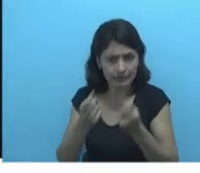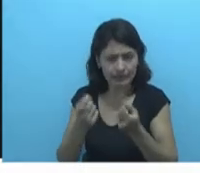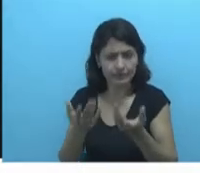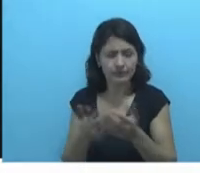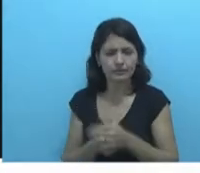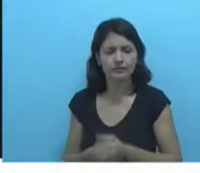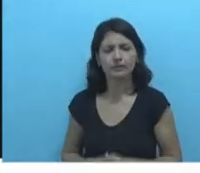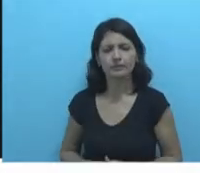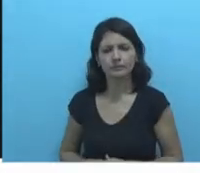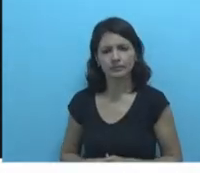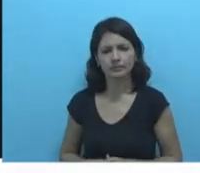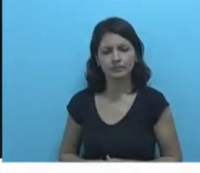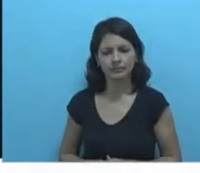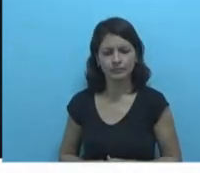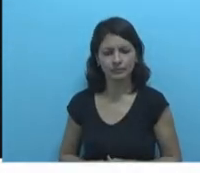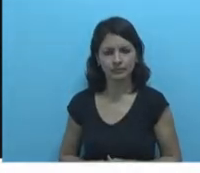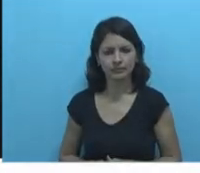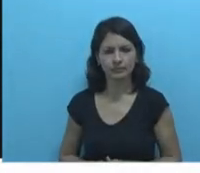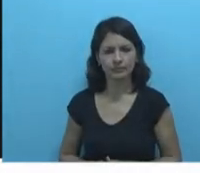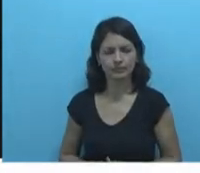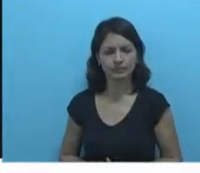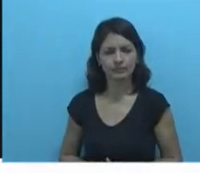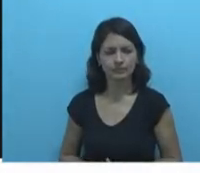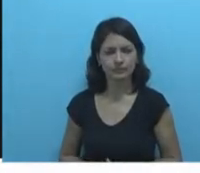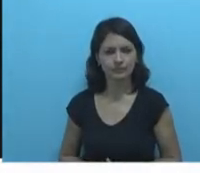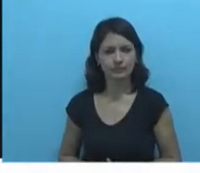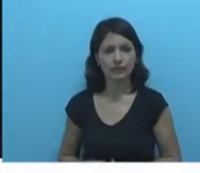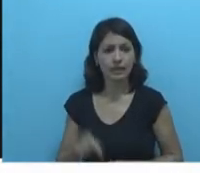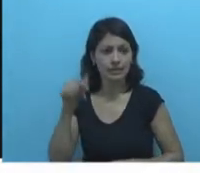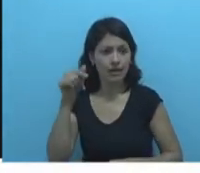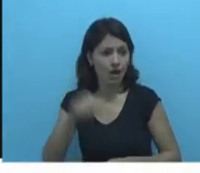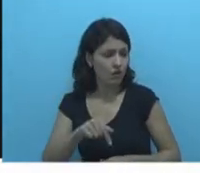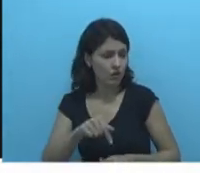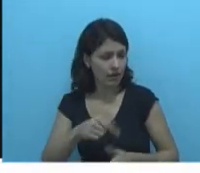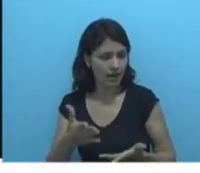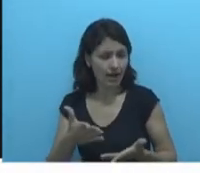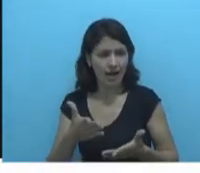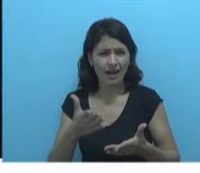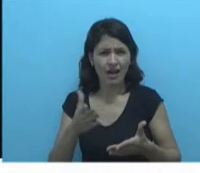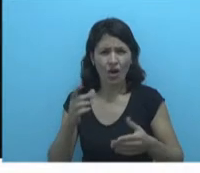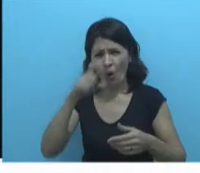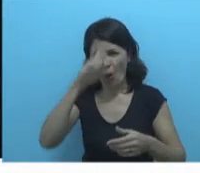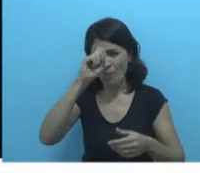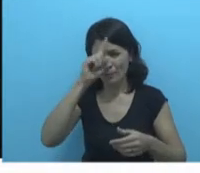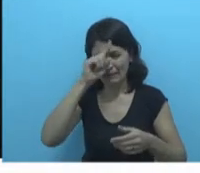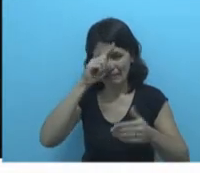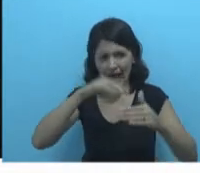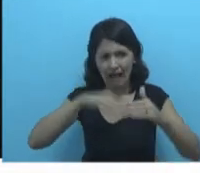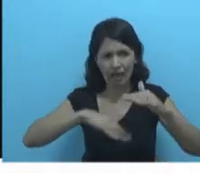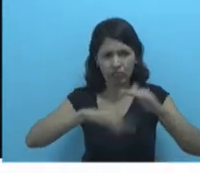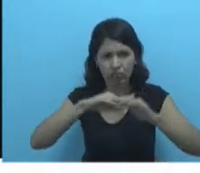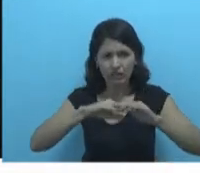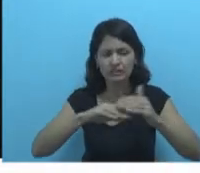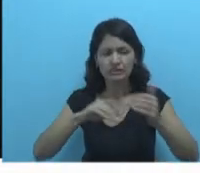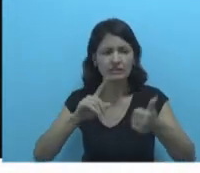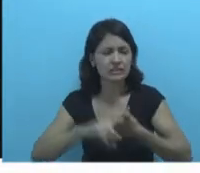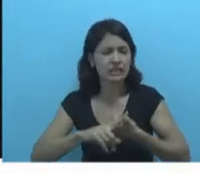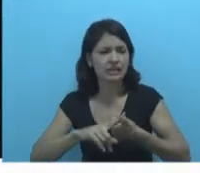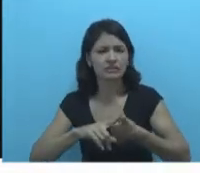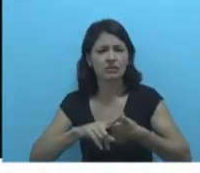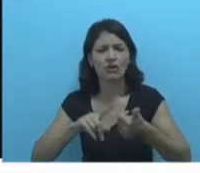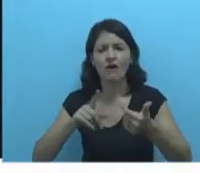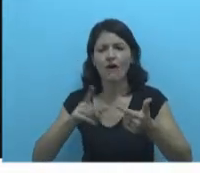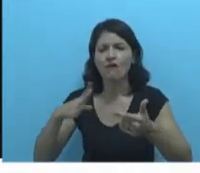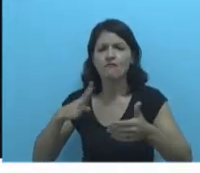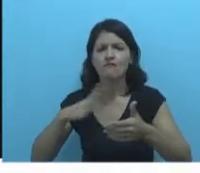Bueno, y considerando obviamente la actualidad, la saturación del sistema de salud, la falta de camas, el aumento